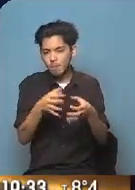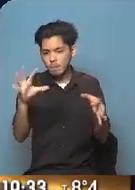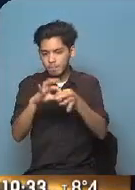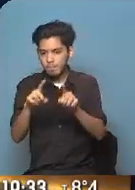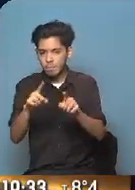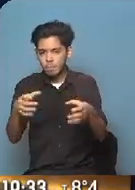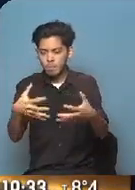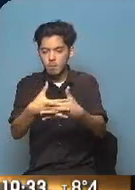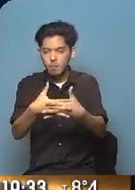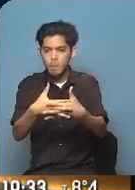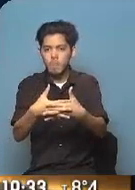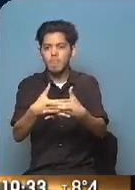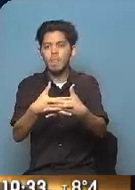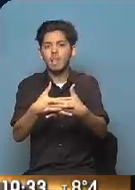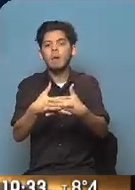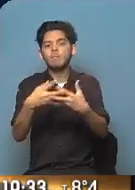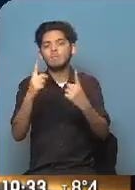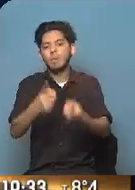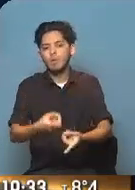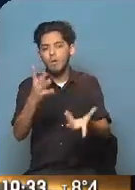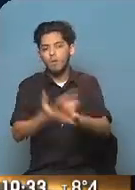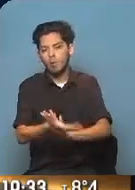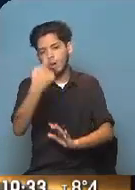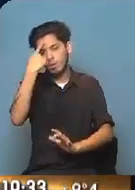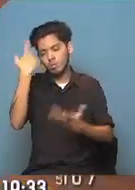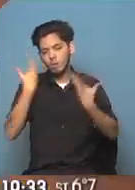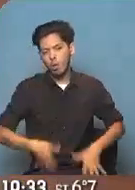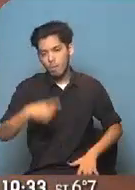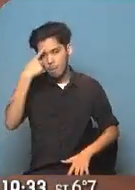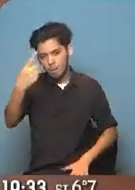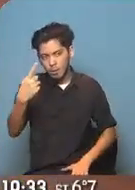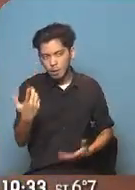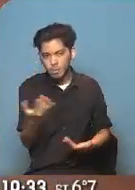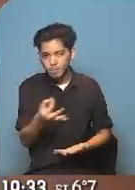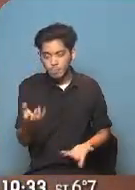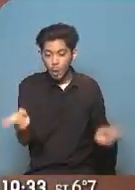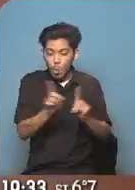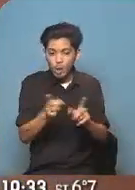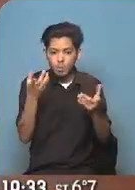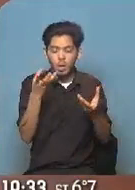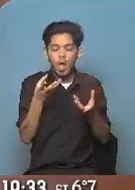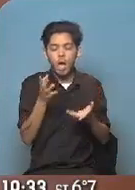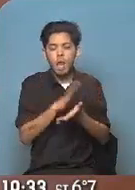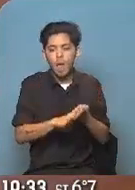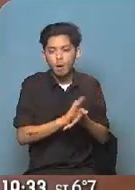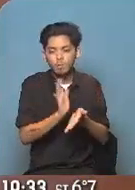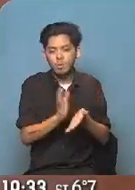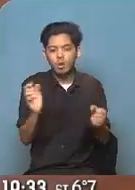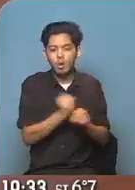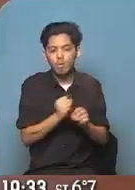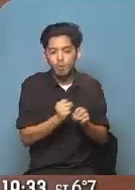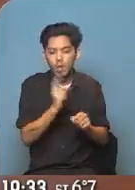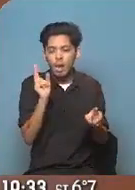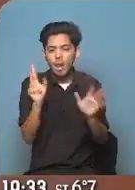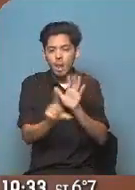comisión de gobierno y además digo es una cuestión de sentido común estamos volviendo a la esencia de lo que fue la sanción de la ley de